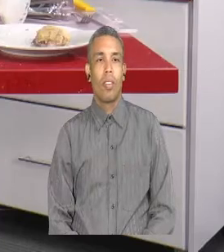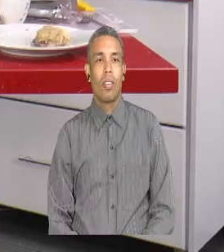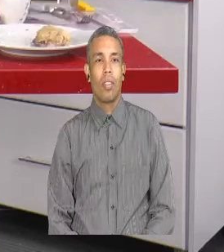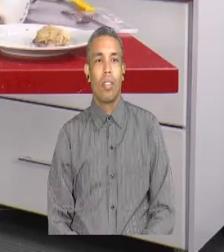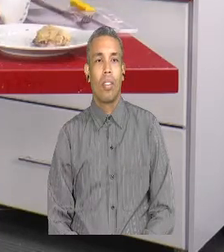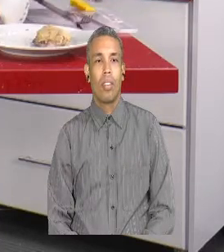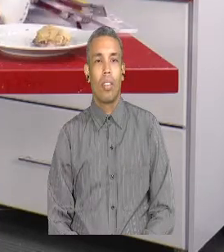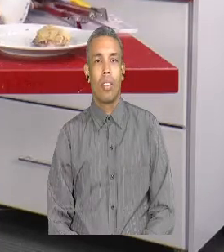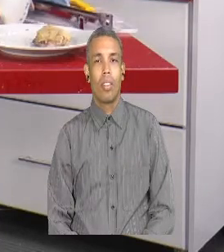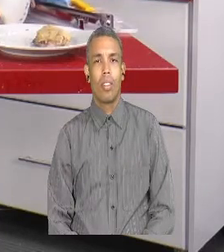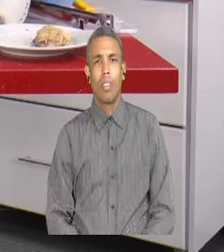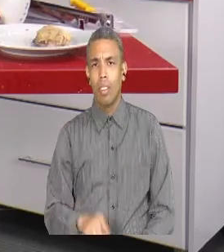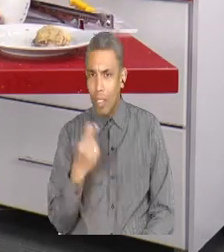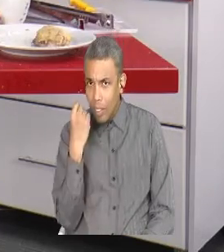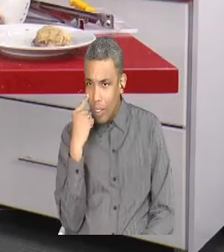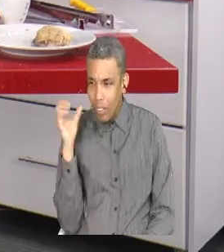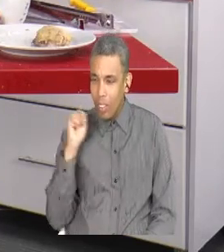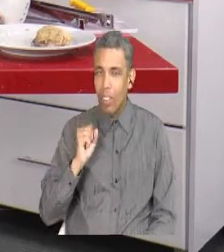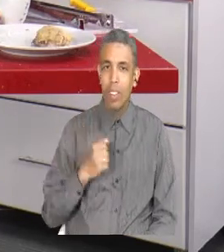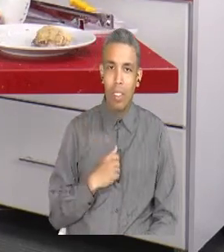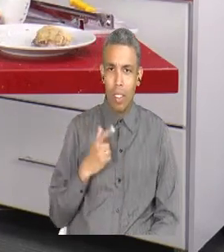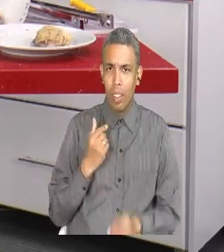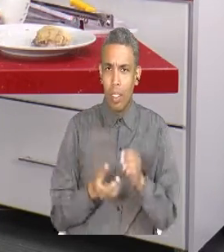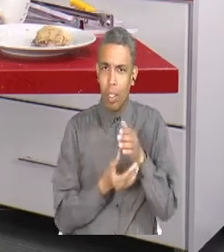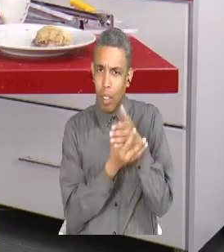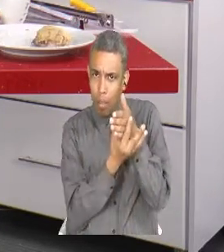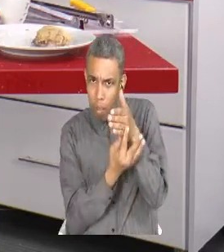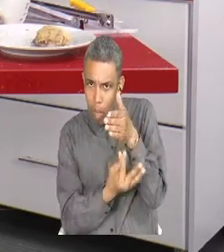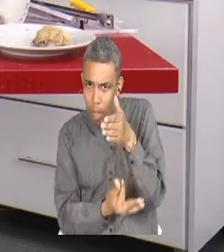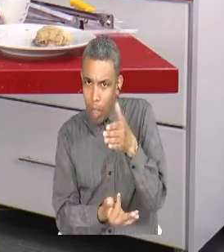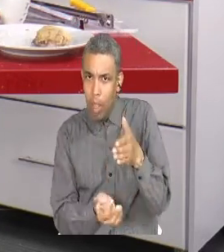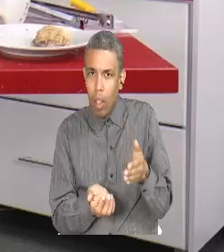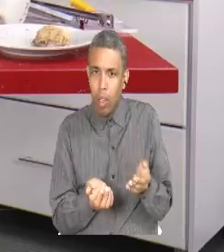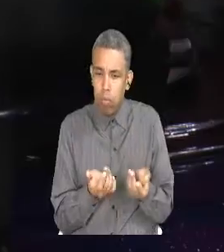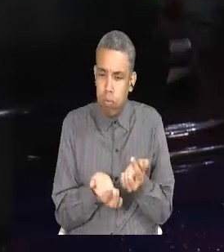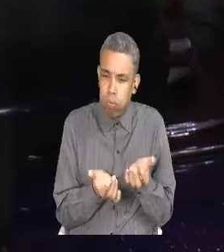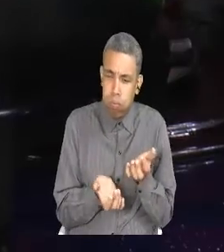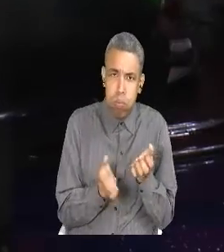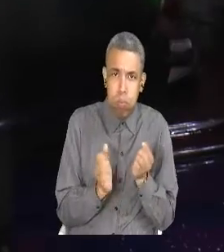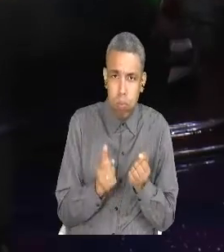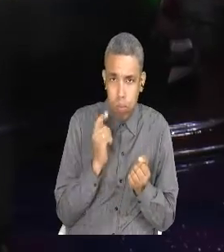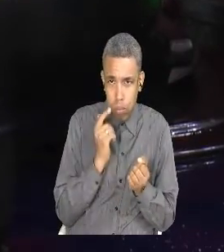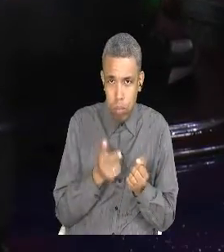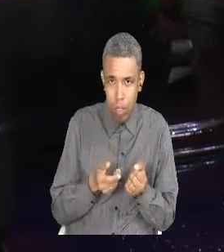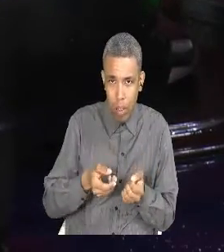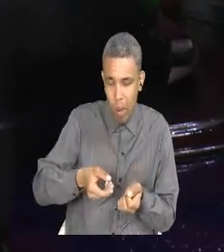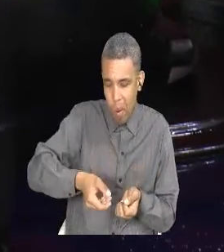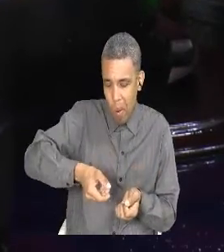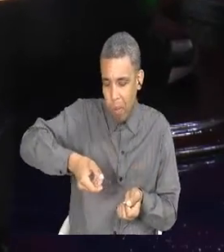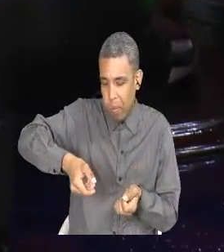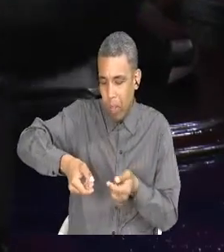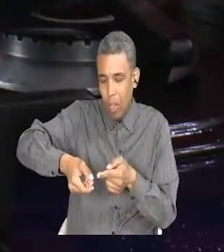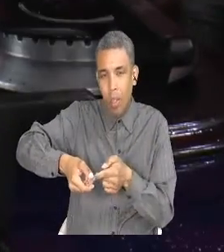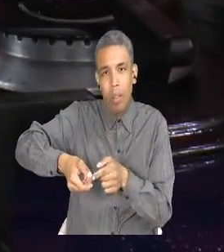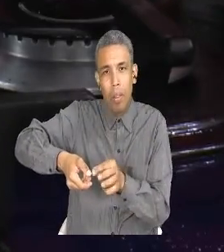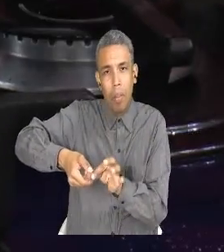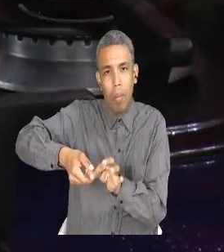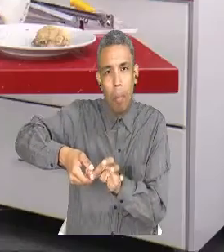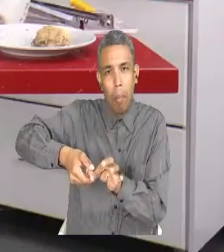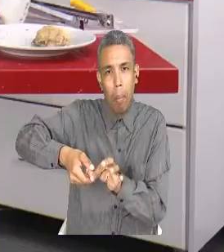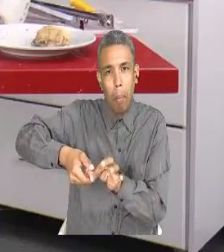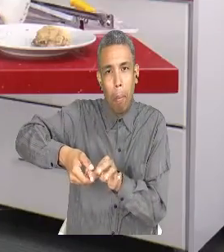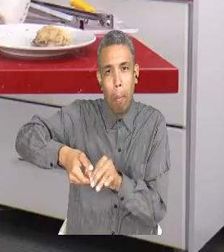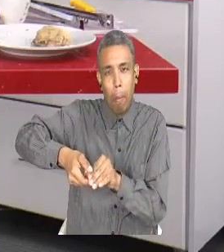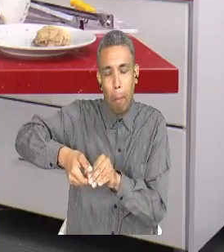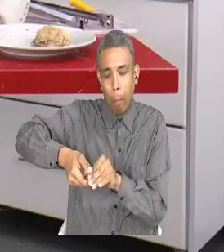lo importante de que el aceite esté bien caliente. Entonces, si quiere, puedes coger, este va a ser su plato,